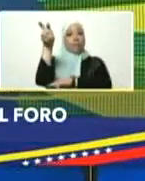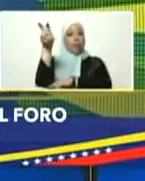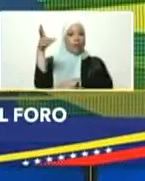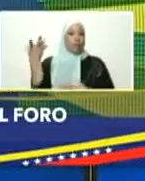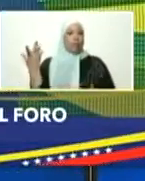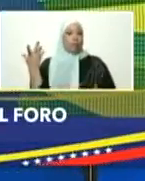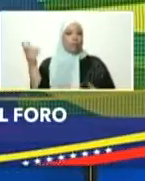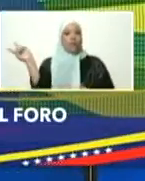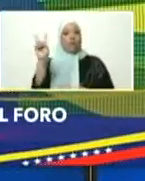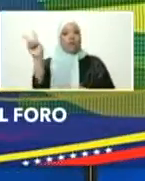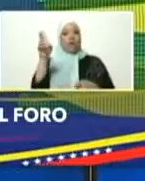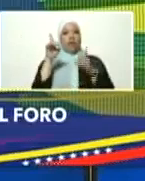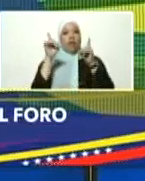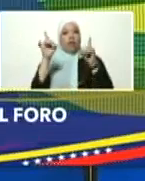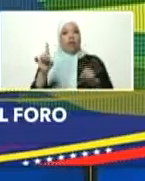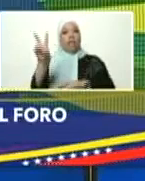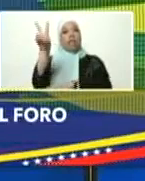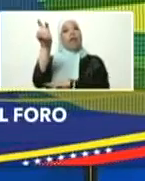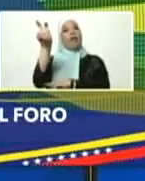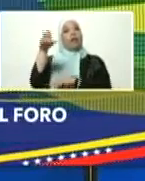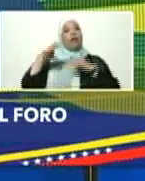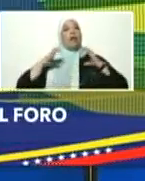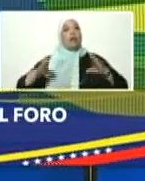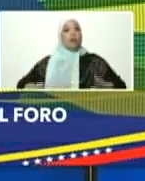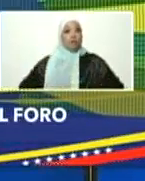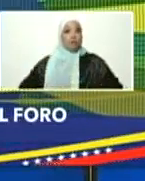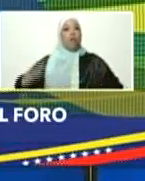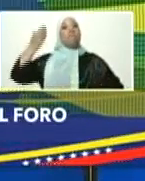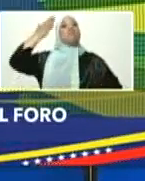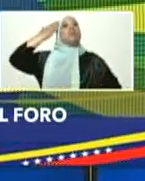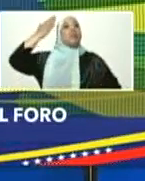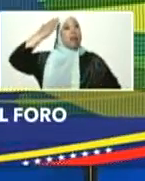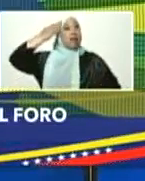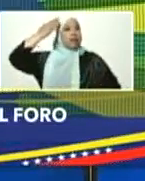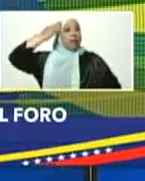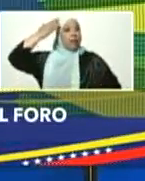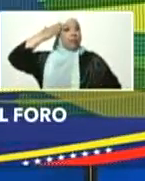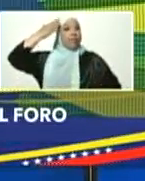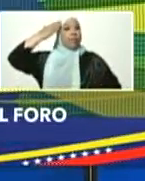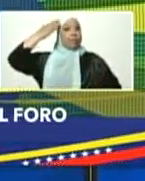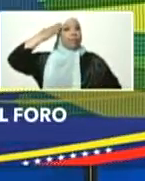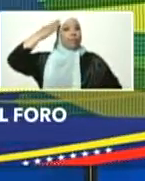En Venezuela decimos, es viernes. Y el cuerpo lo sabe.